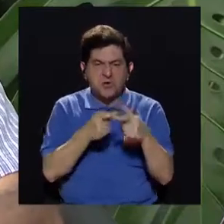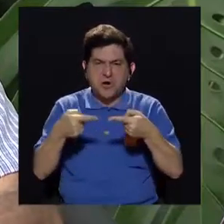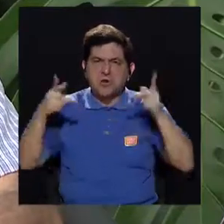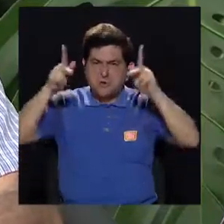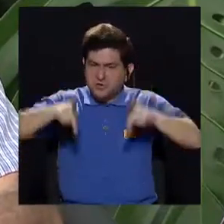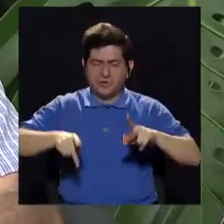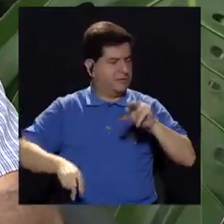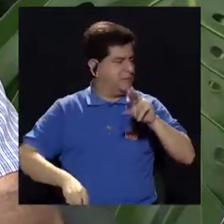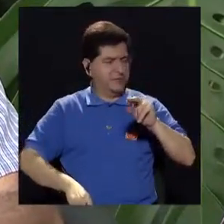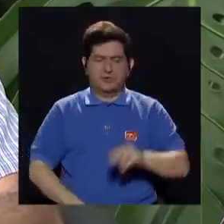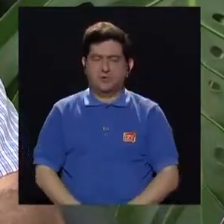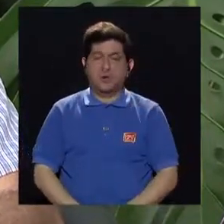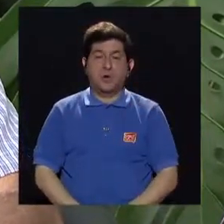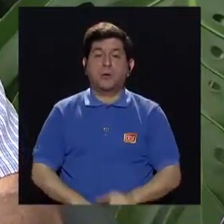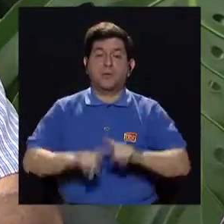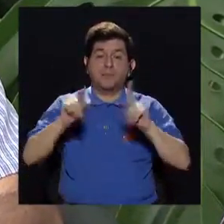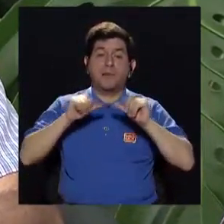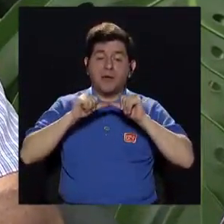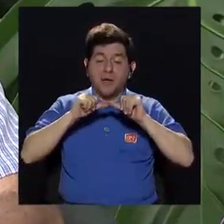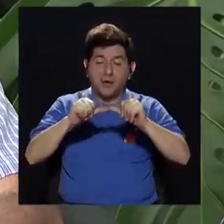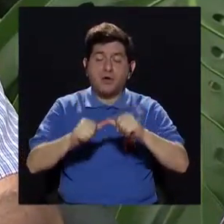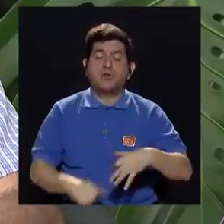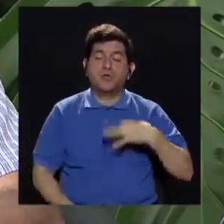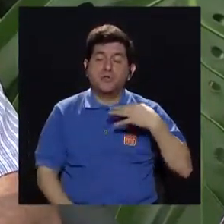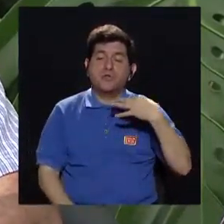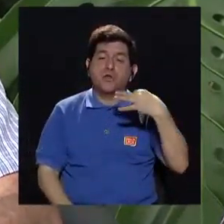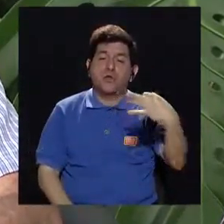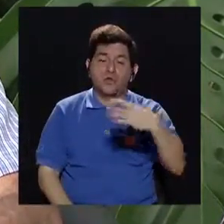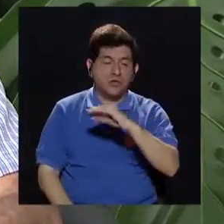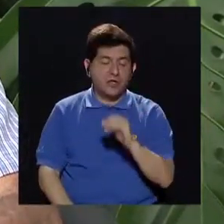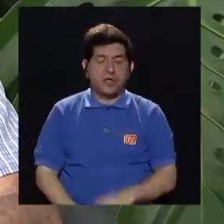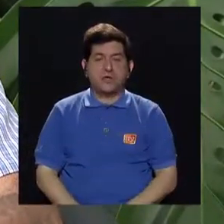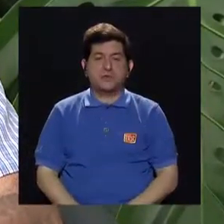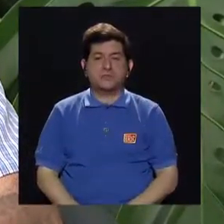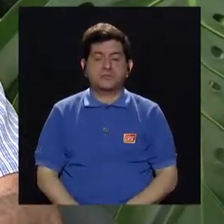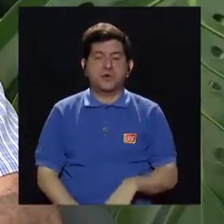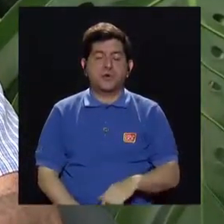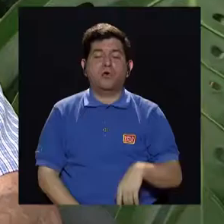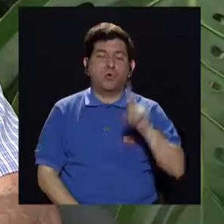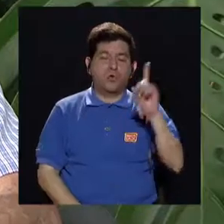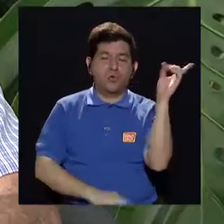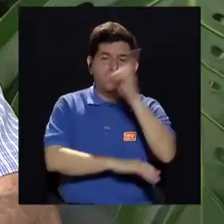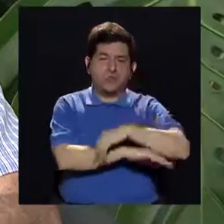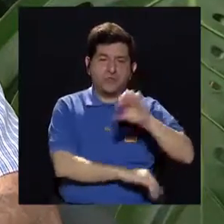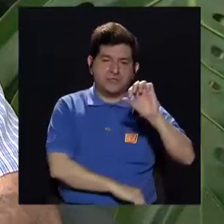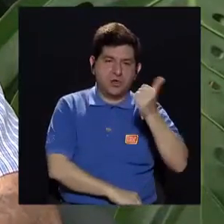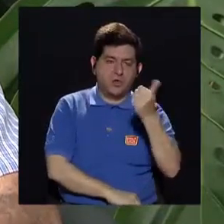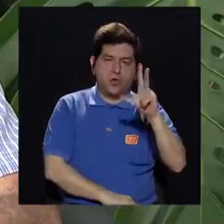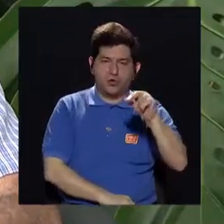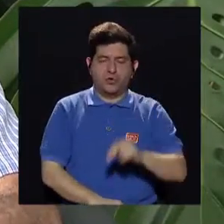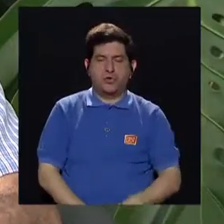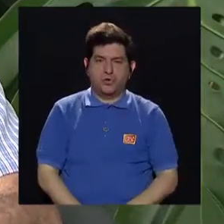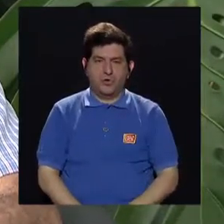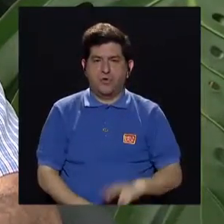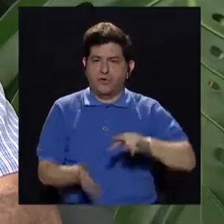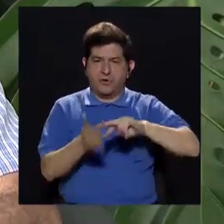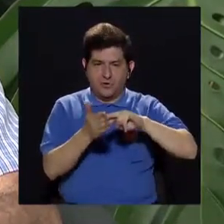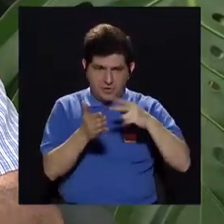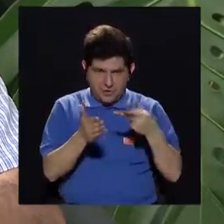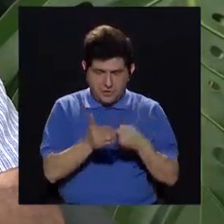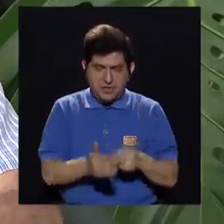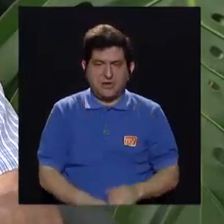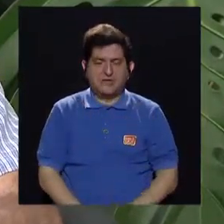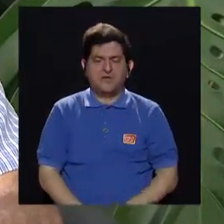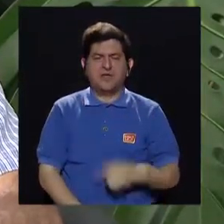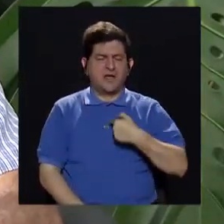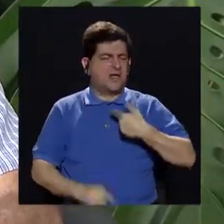contra nadie, y traten de hacerlo regular, ojalá todos los días, o por lo menos día de por medio, ahora que no sea una vez a la semana, una hora,